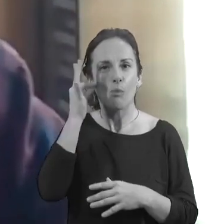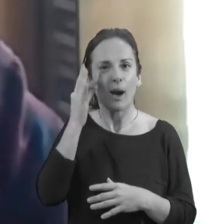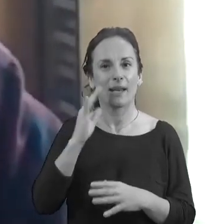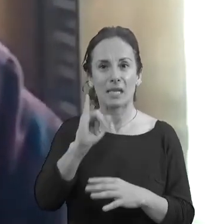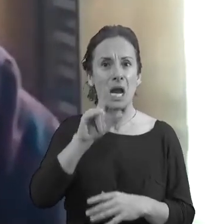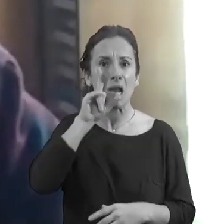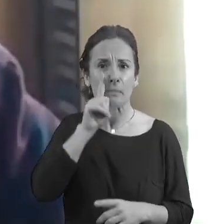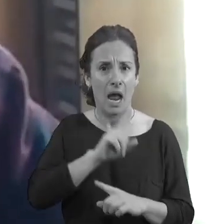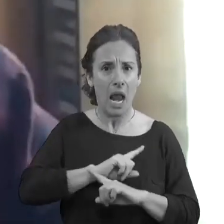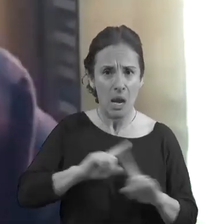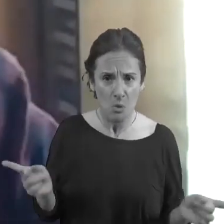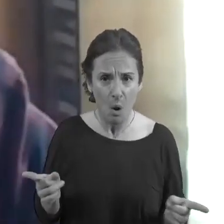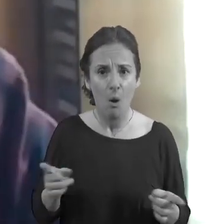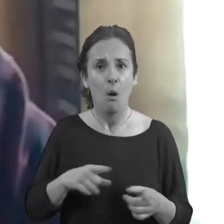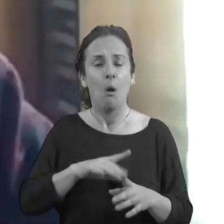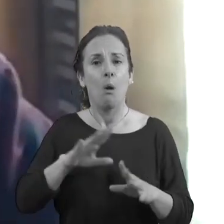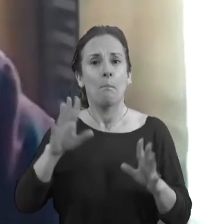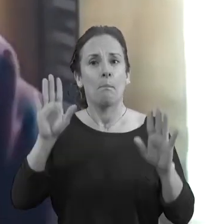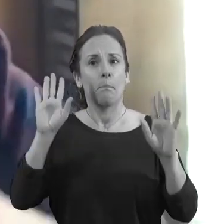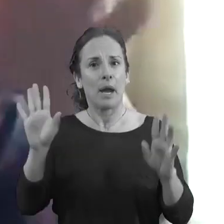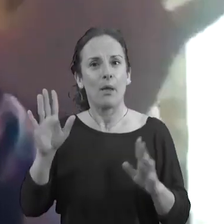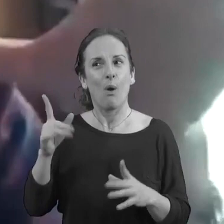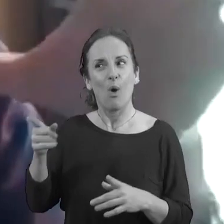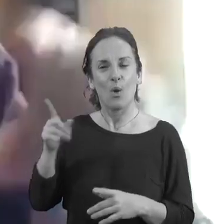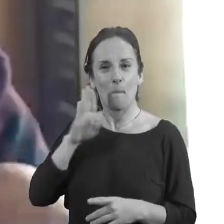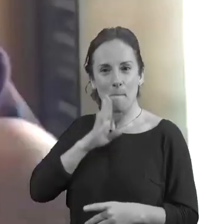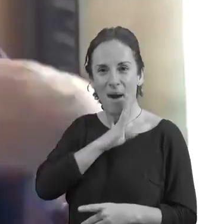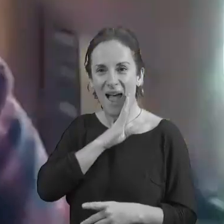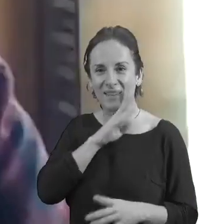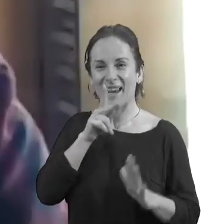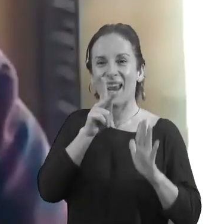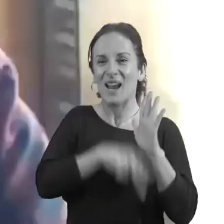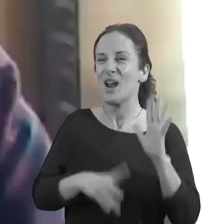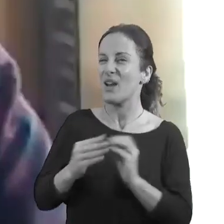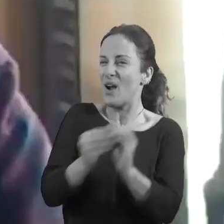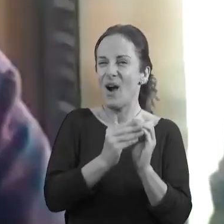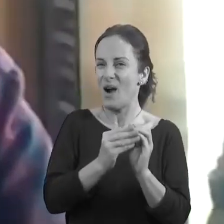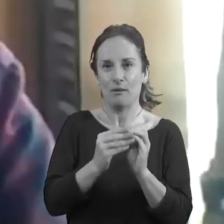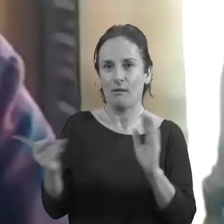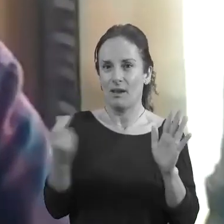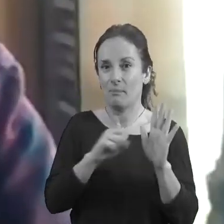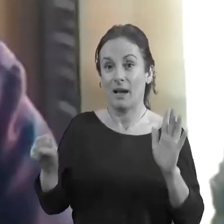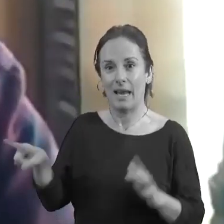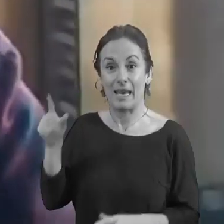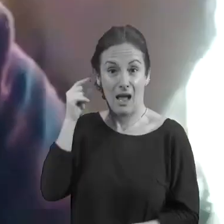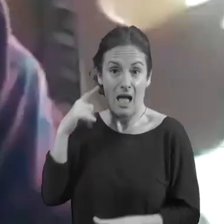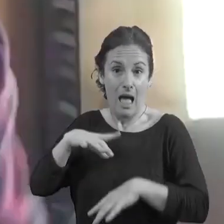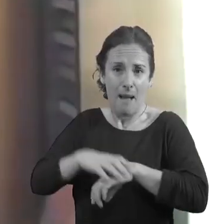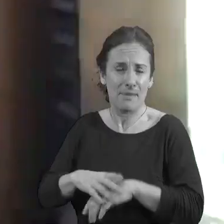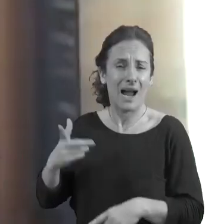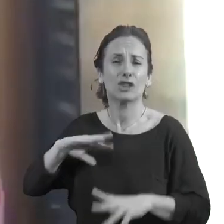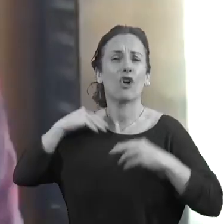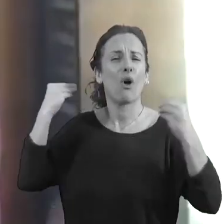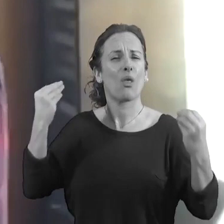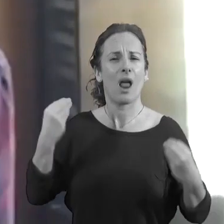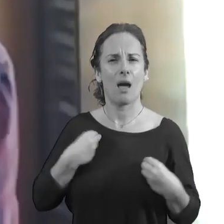maternidad muy poco heteronormativa. O sea, ella, si me permitís la expresión, ha sacado los pies del tiesto toda su vida y lo sigue sacando, ¿no? O sea, es